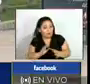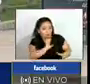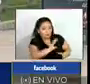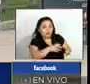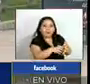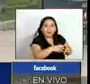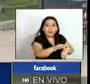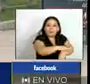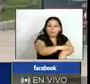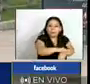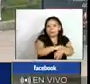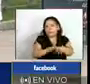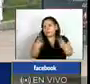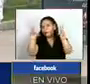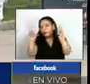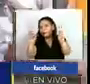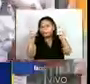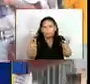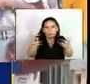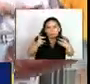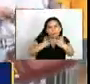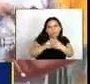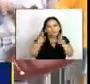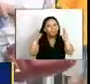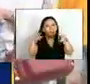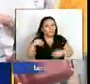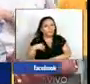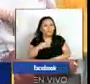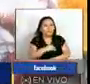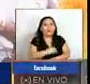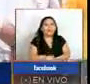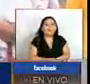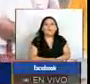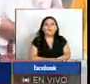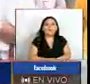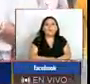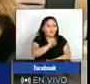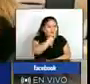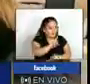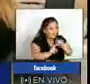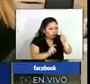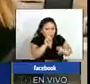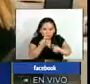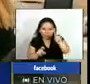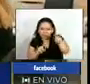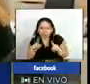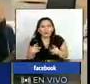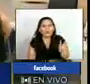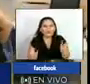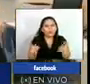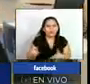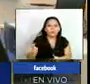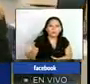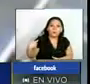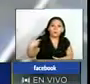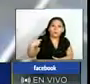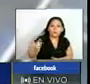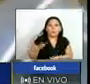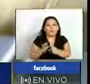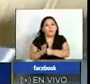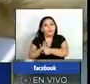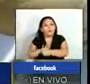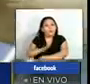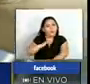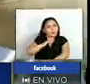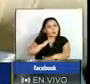historia diferente en términos de relación con la comunidad médica. La encuesta reveló que las preocupaciones sobre una vacuna para el COVID-19